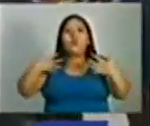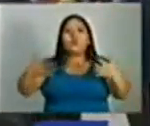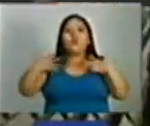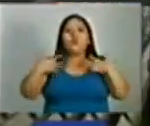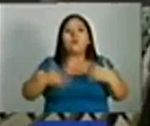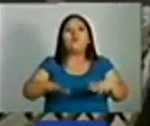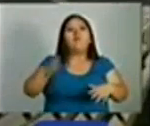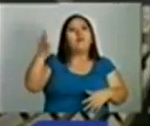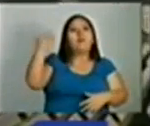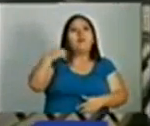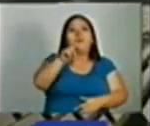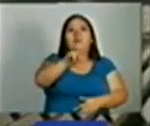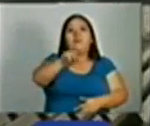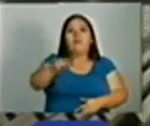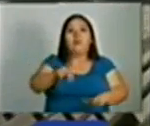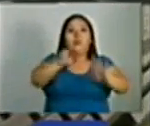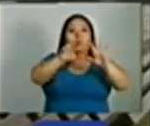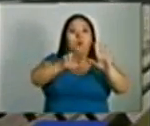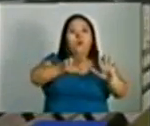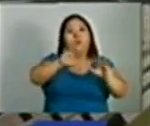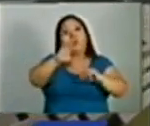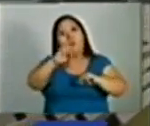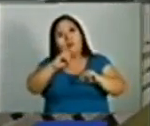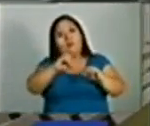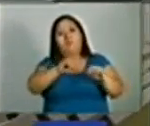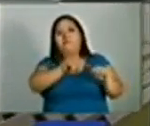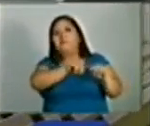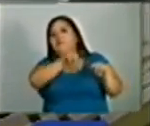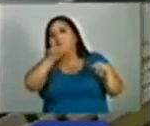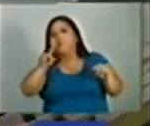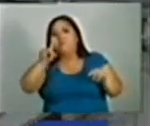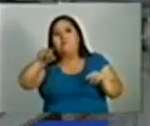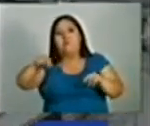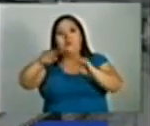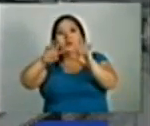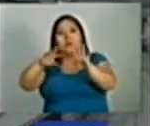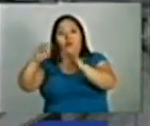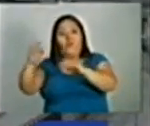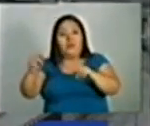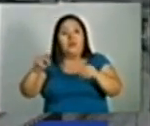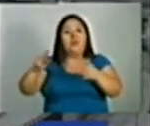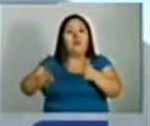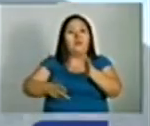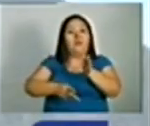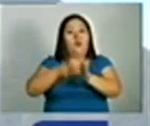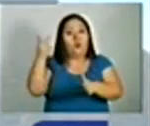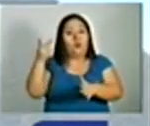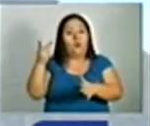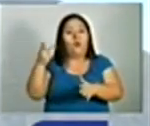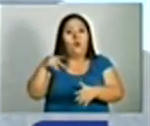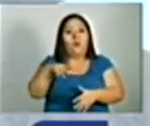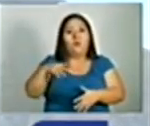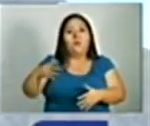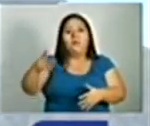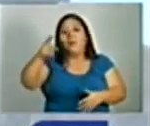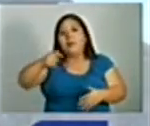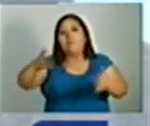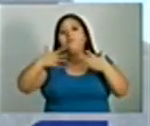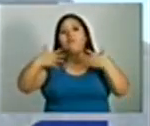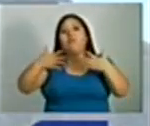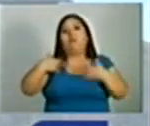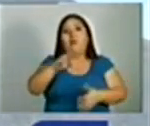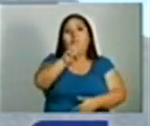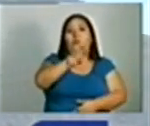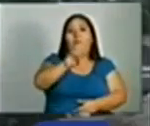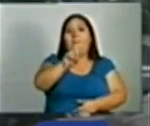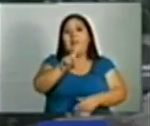preindustrial de 1850 a 1900. Hasta la fecha es el segundo más cálido registrado por detrás de